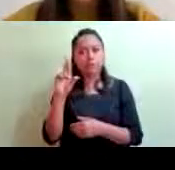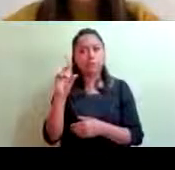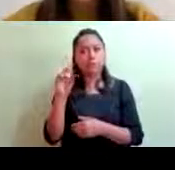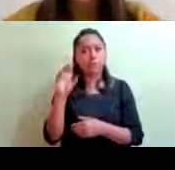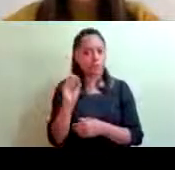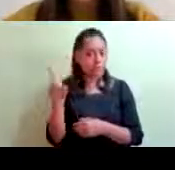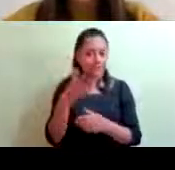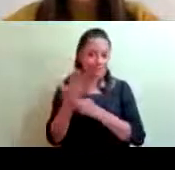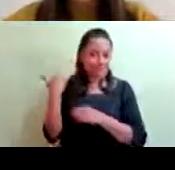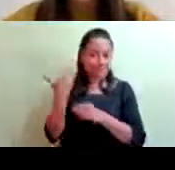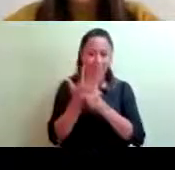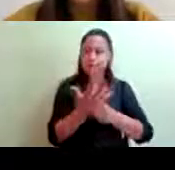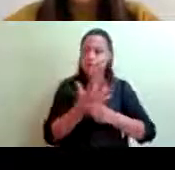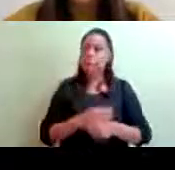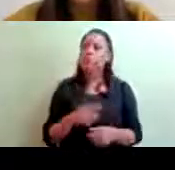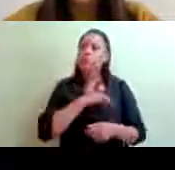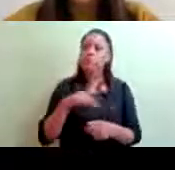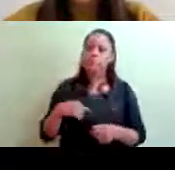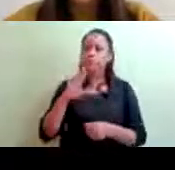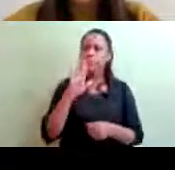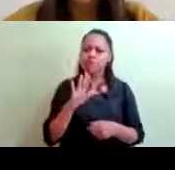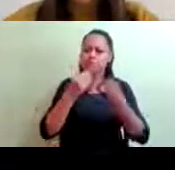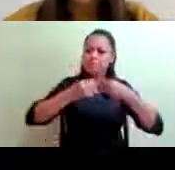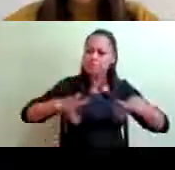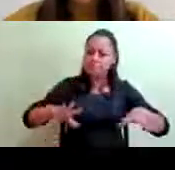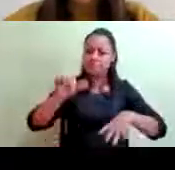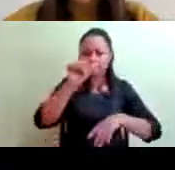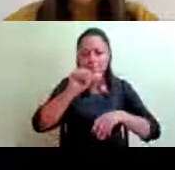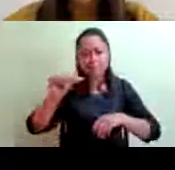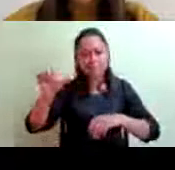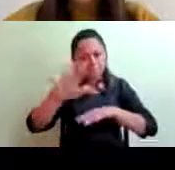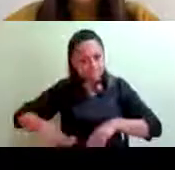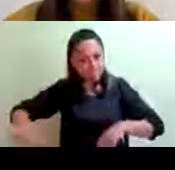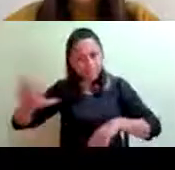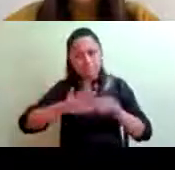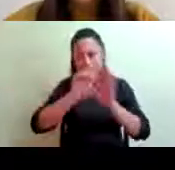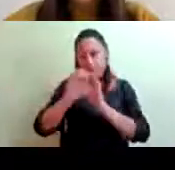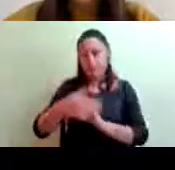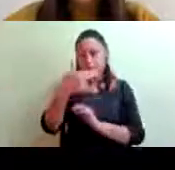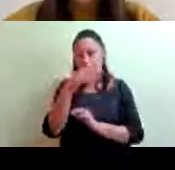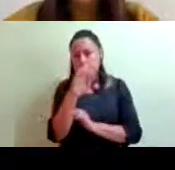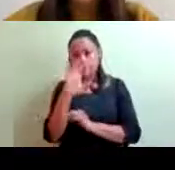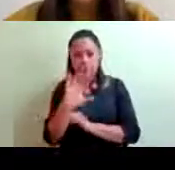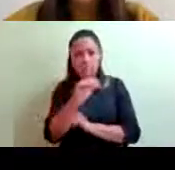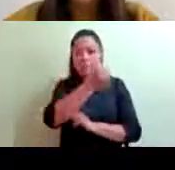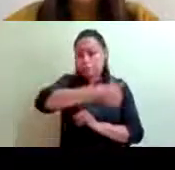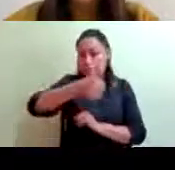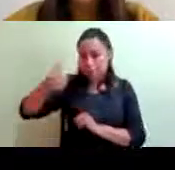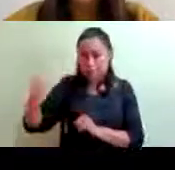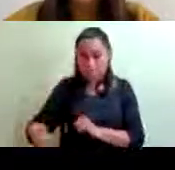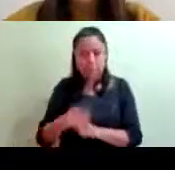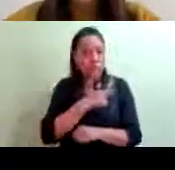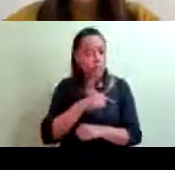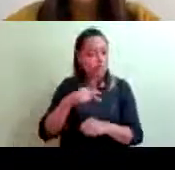continuas de áreas, de hectáreas. Si consideramos que por cada hectárea que se pierde,